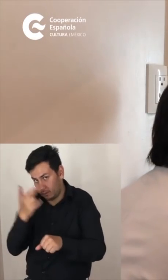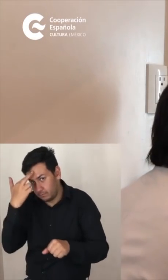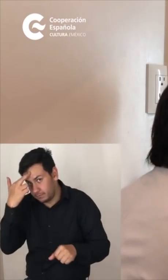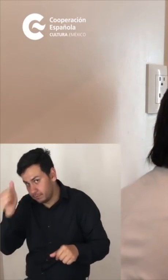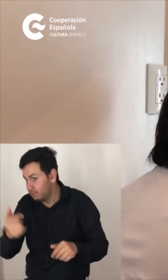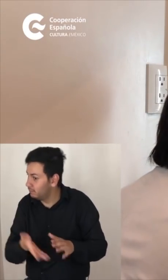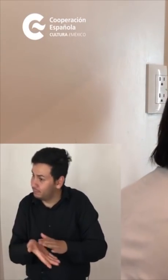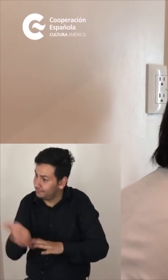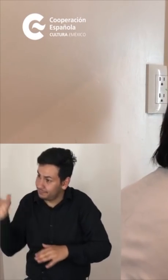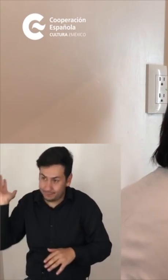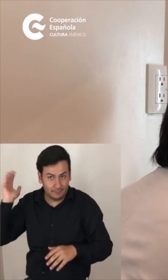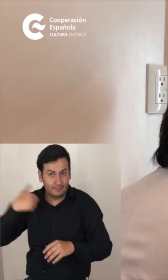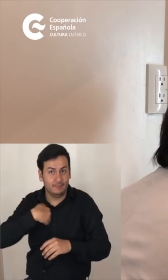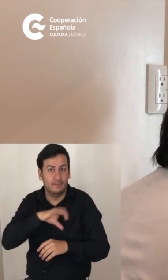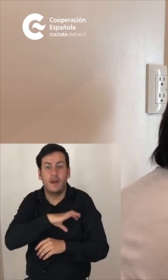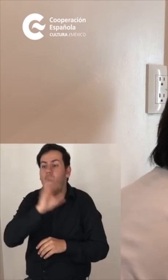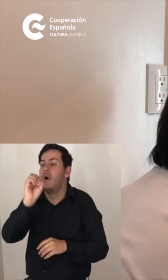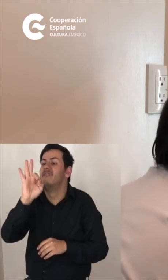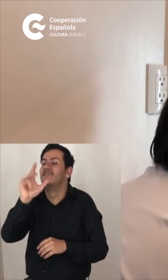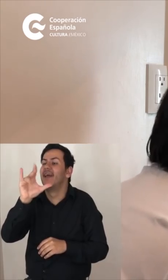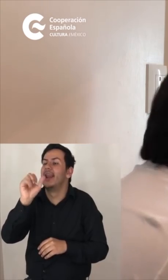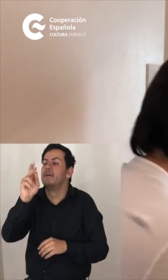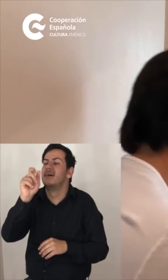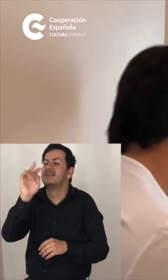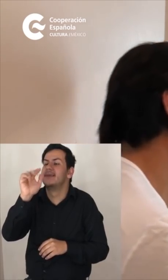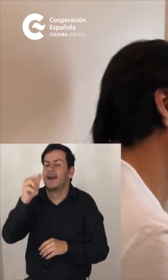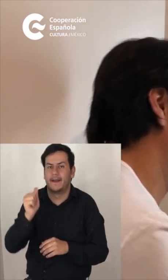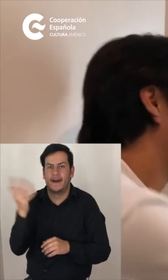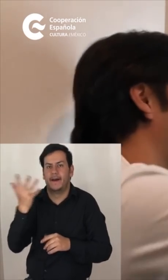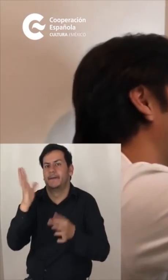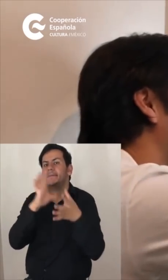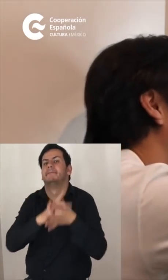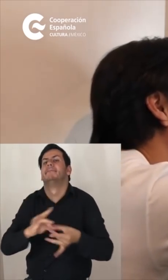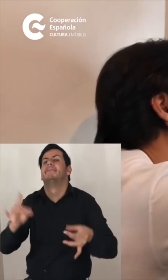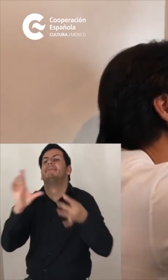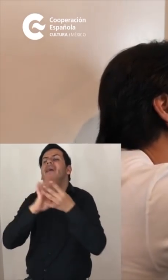nuestra querida Ofelia Pastrana, la explicatriz.